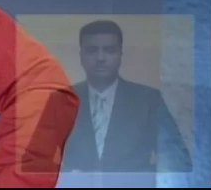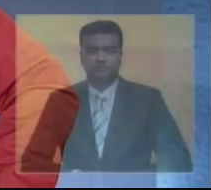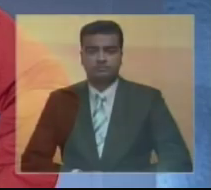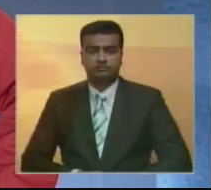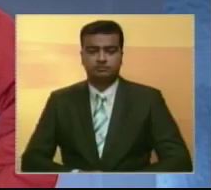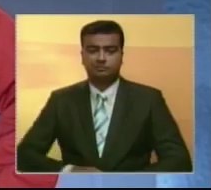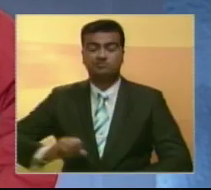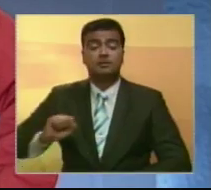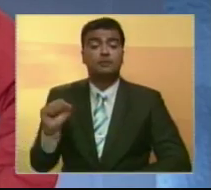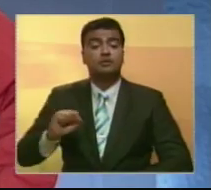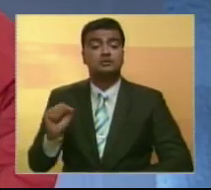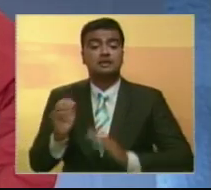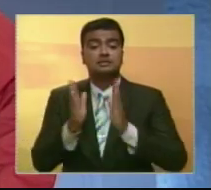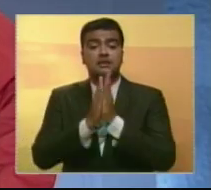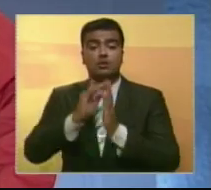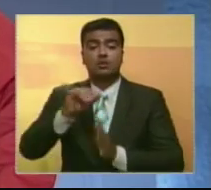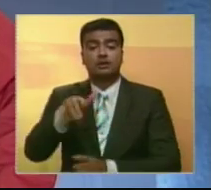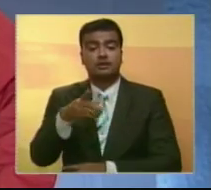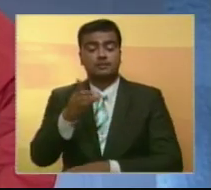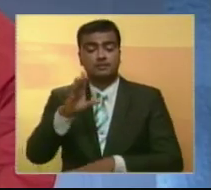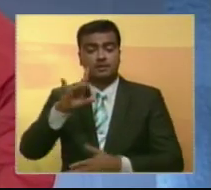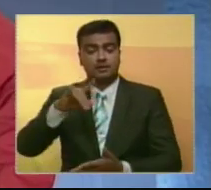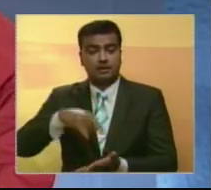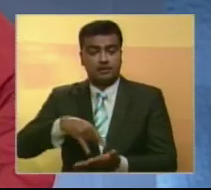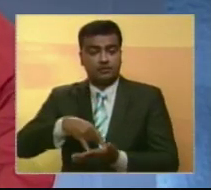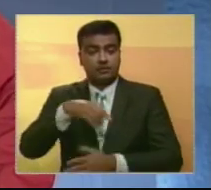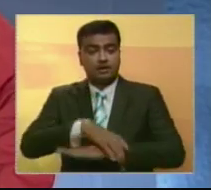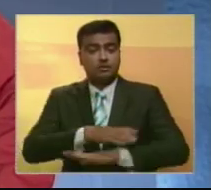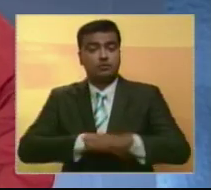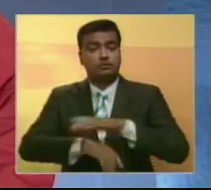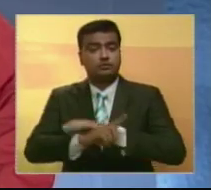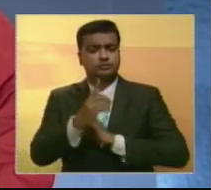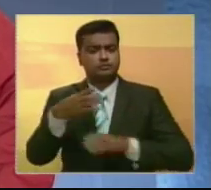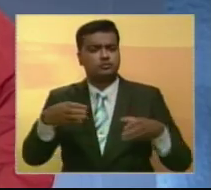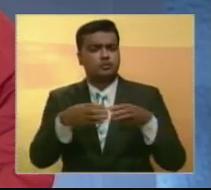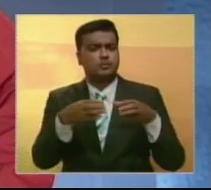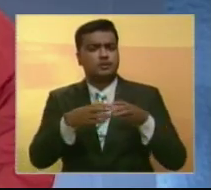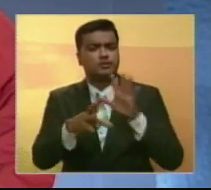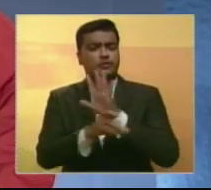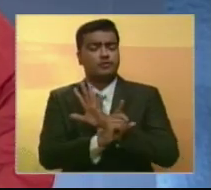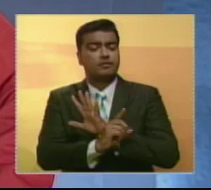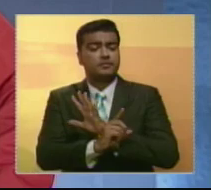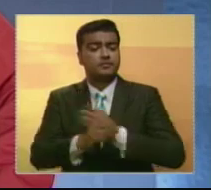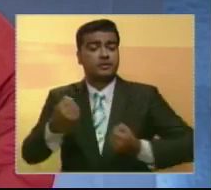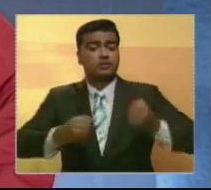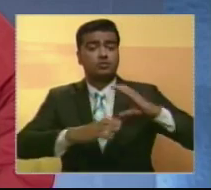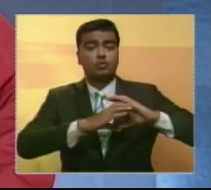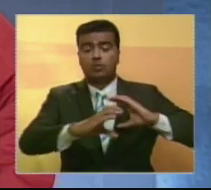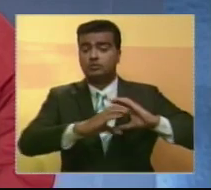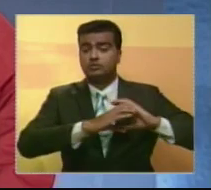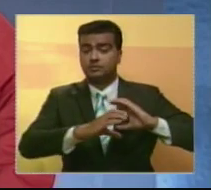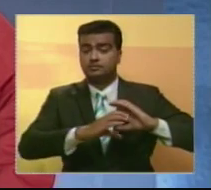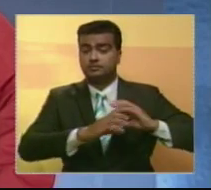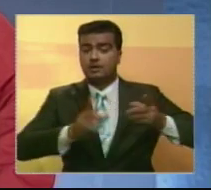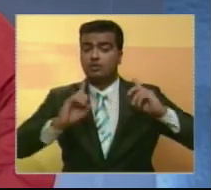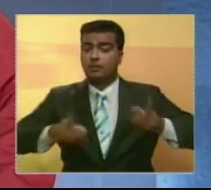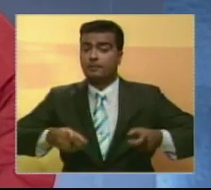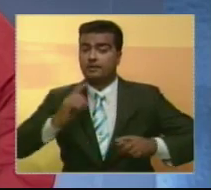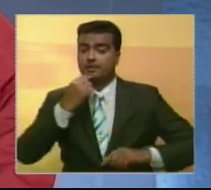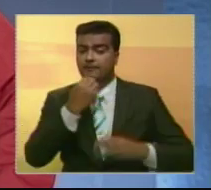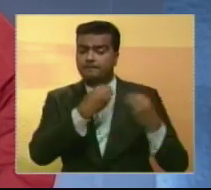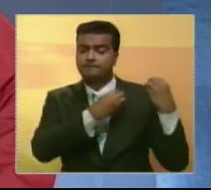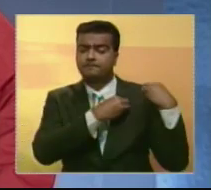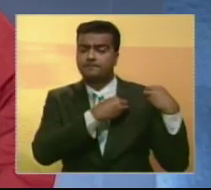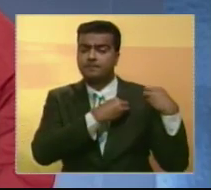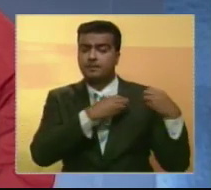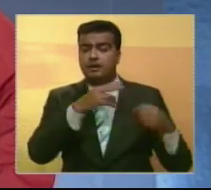La Policía Municipal de San Joaquín en Carabobo capturó a una banda dedicada al robo de autobuses en la autopista regional del centro. Nuestro corresponsal